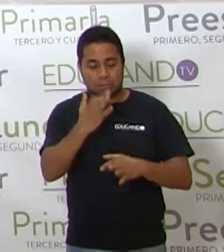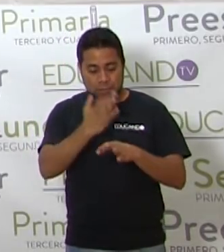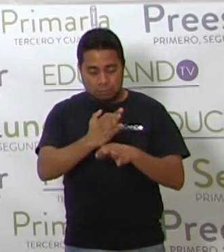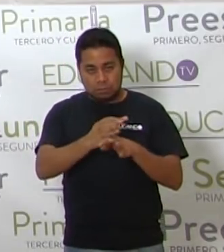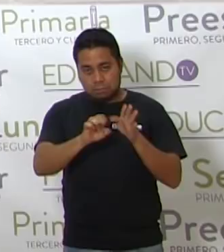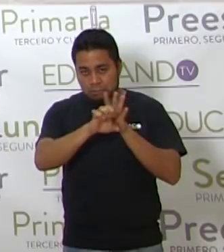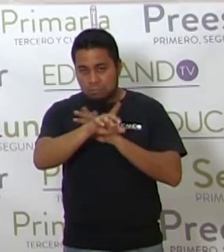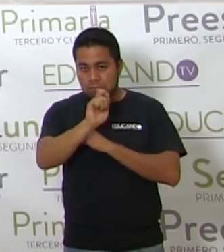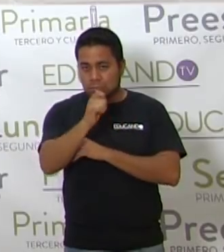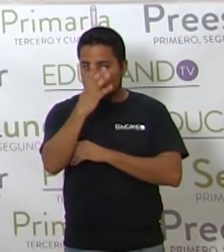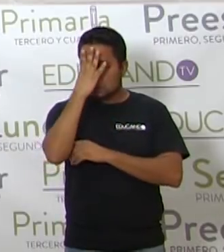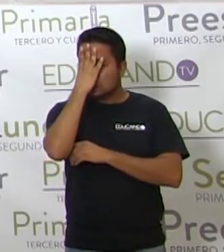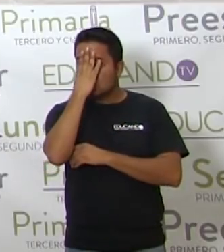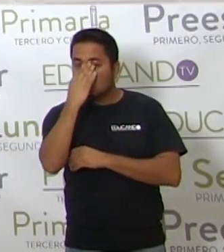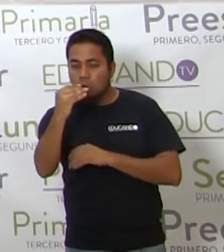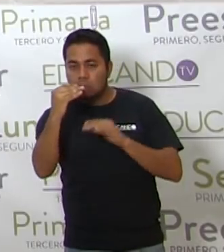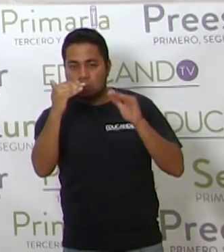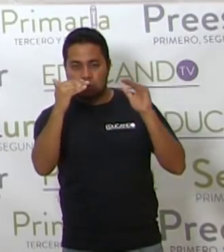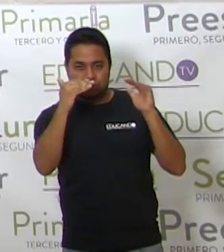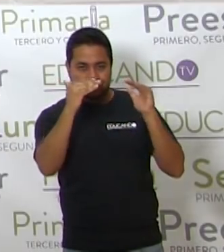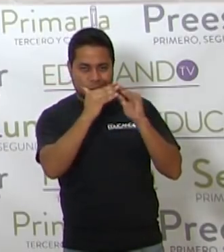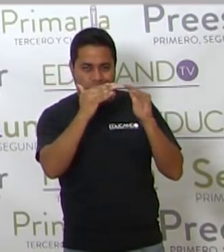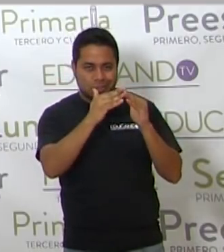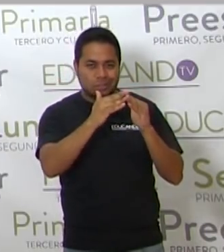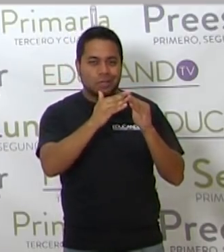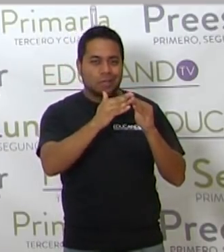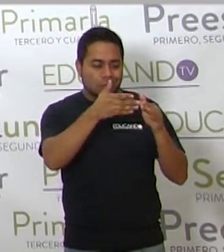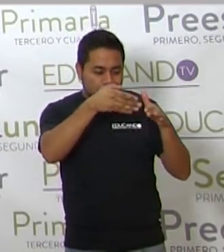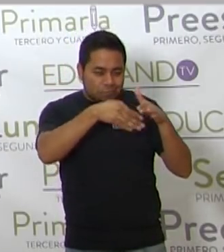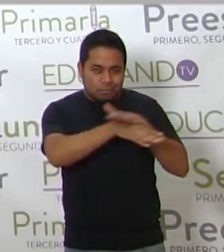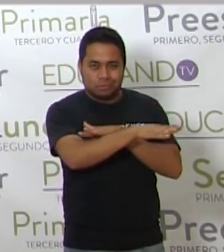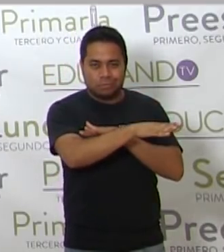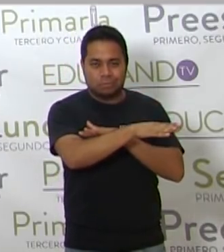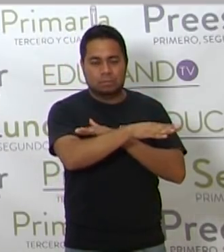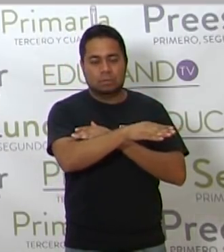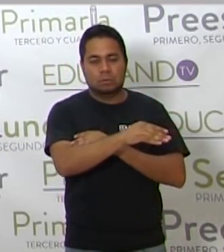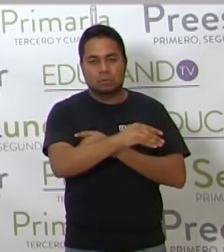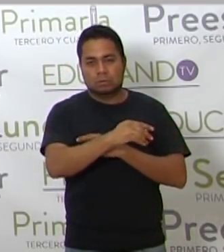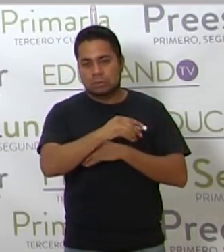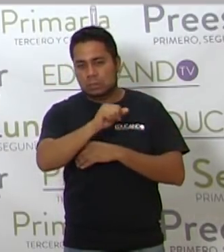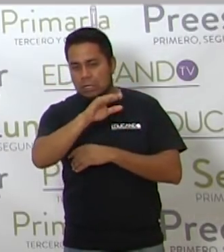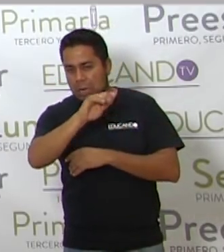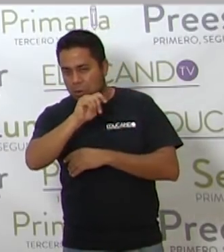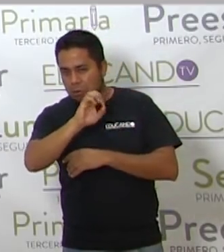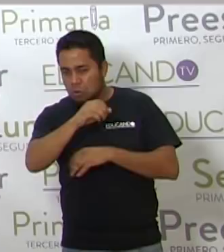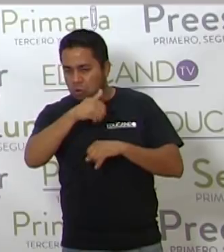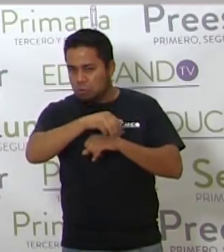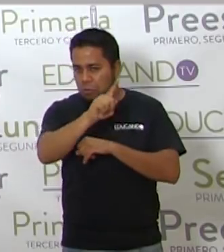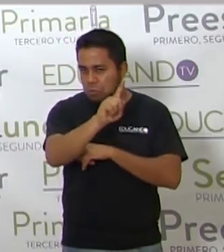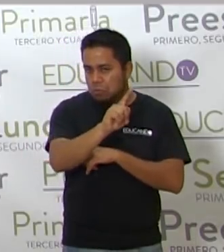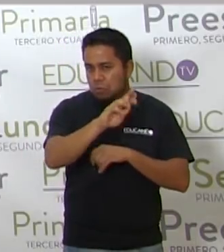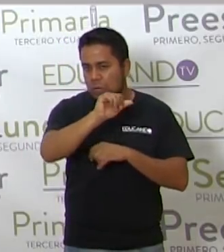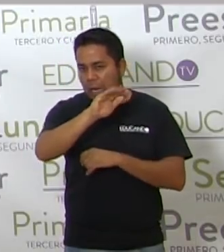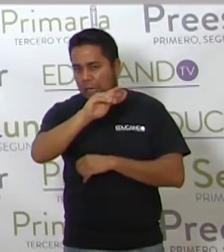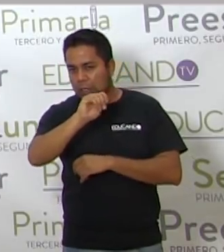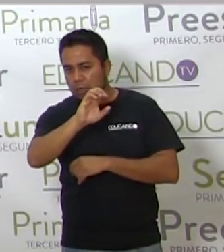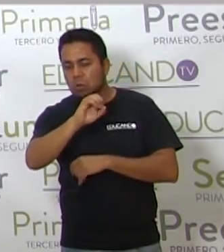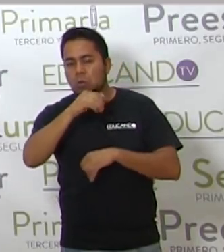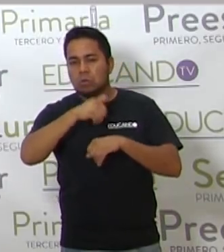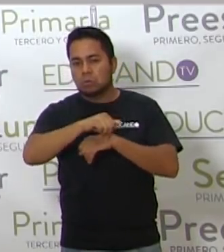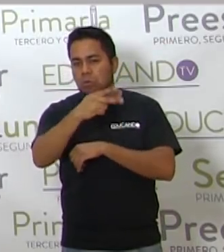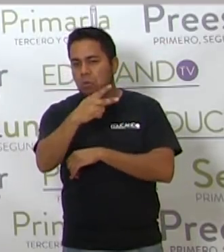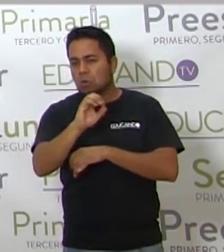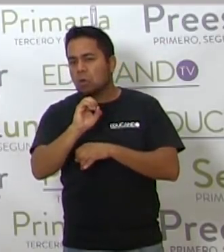lobo entra a la casa de la abuelita. Acto número 1, acto número 2 o acto número 3 en el cuento.